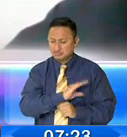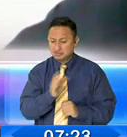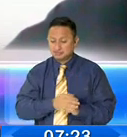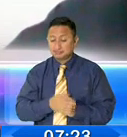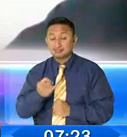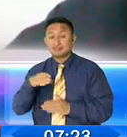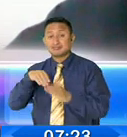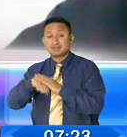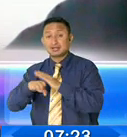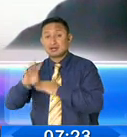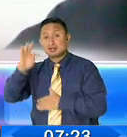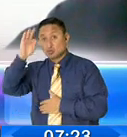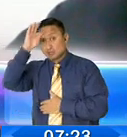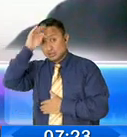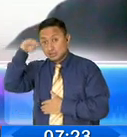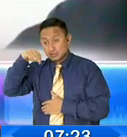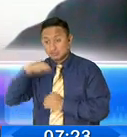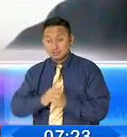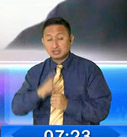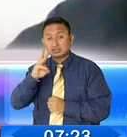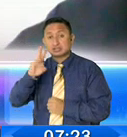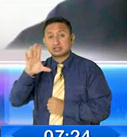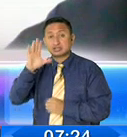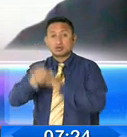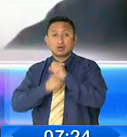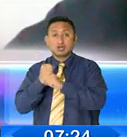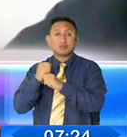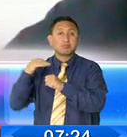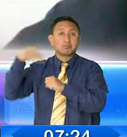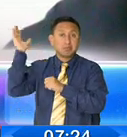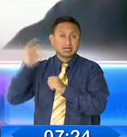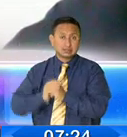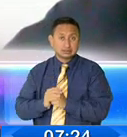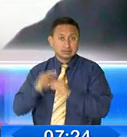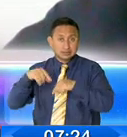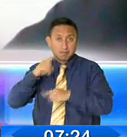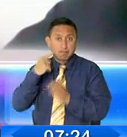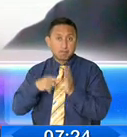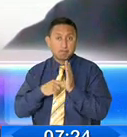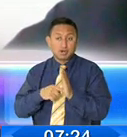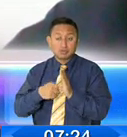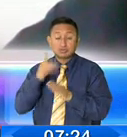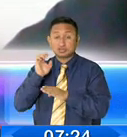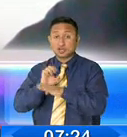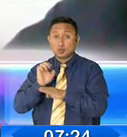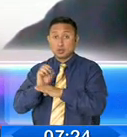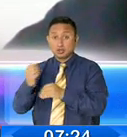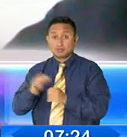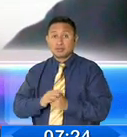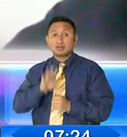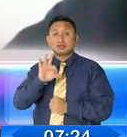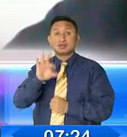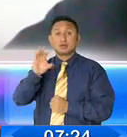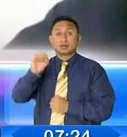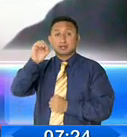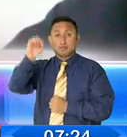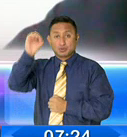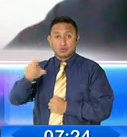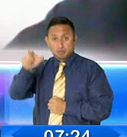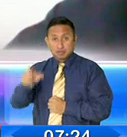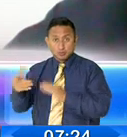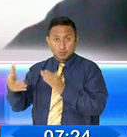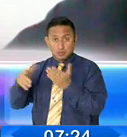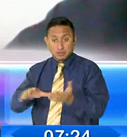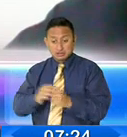de cuidado intensivo eran más de 65 años. En los reportes, por ejemplo, del Ecuador, el 90% de las muertes son en mayores